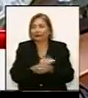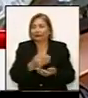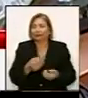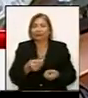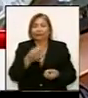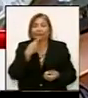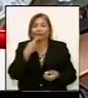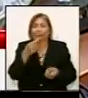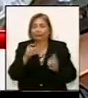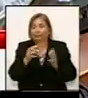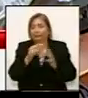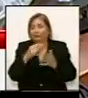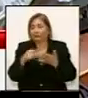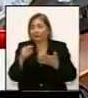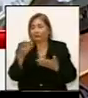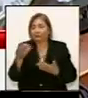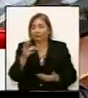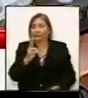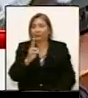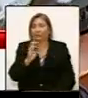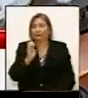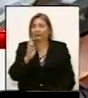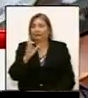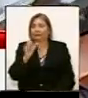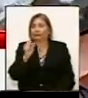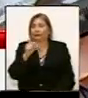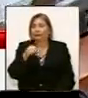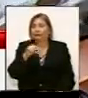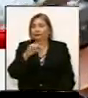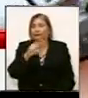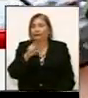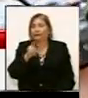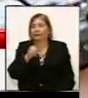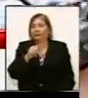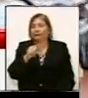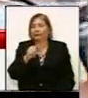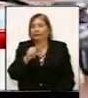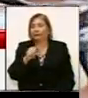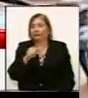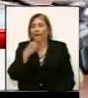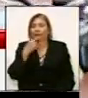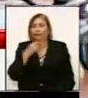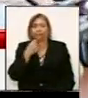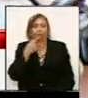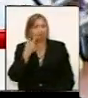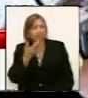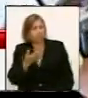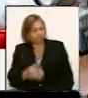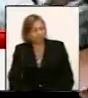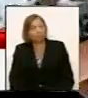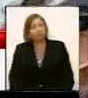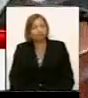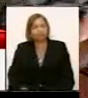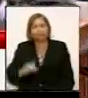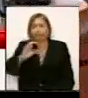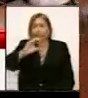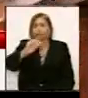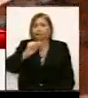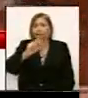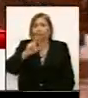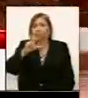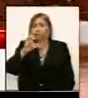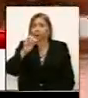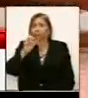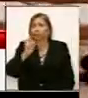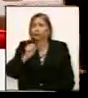afectado. Me pide una interrupción el congresista Velázquez. Una interrupción, congresista Velázquez. Presidente, el doctor Carlos Mesía fue citado